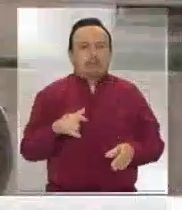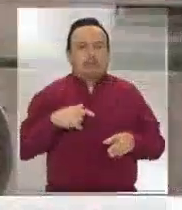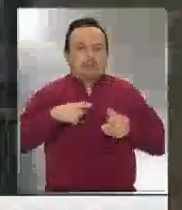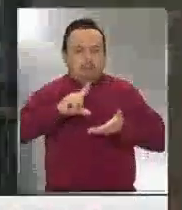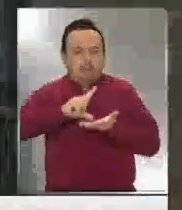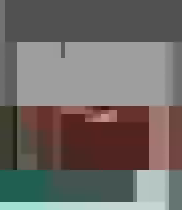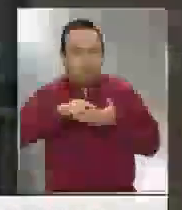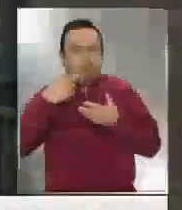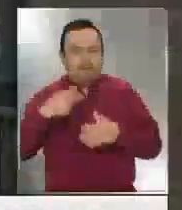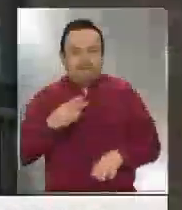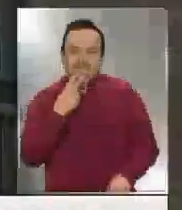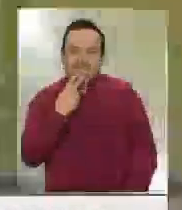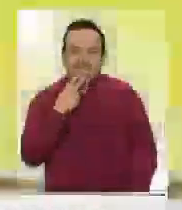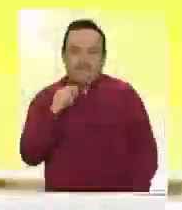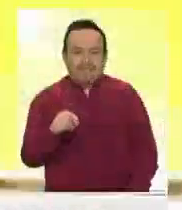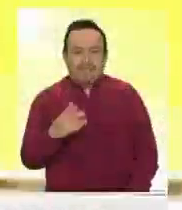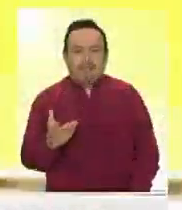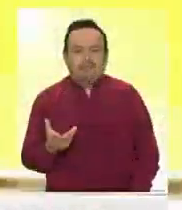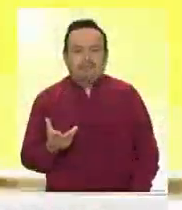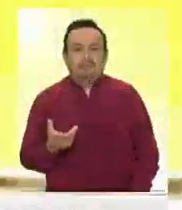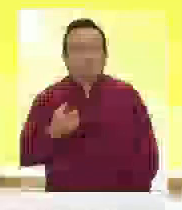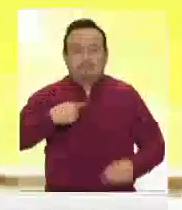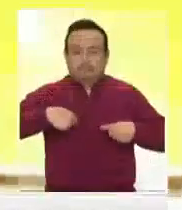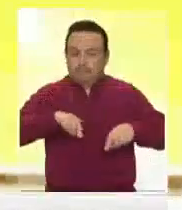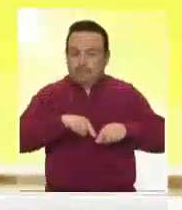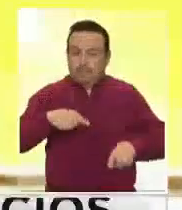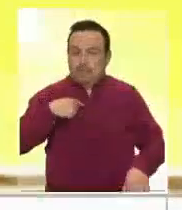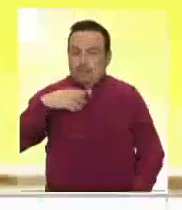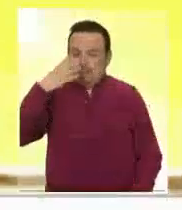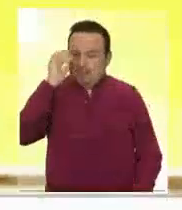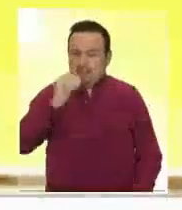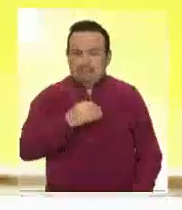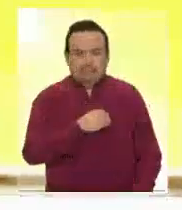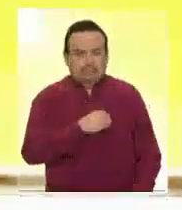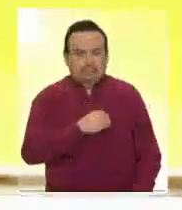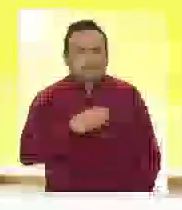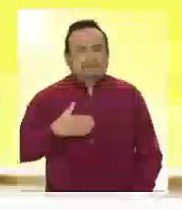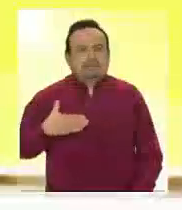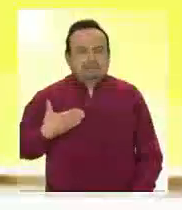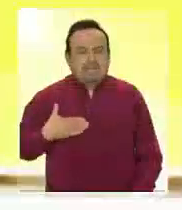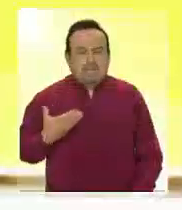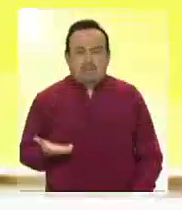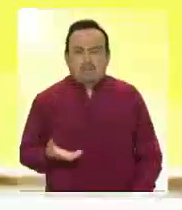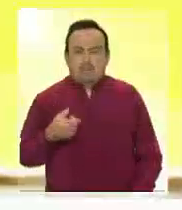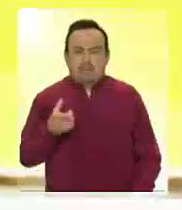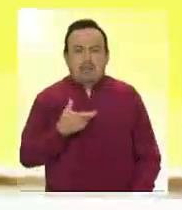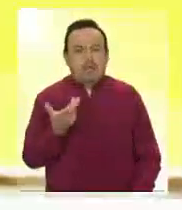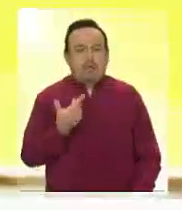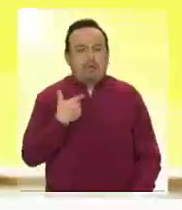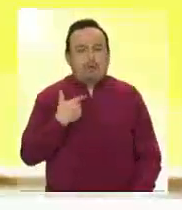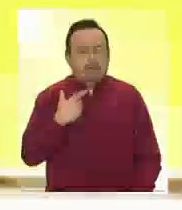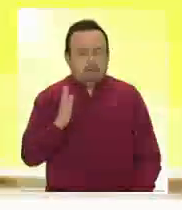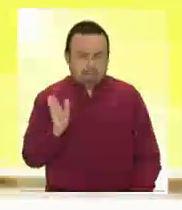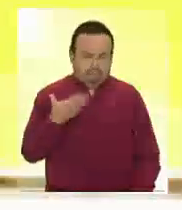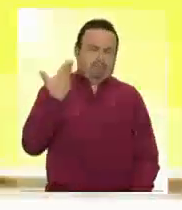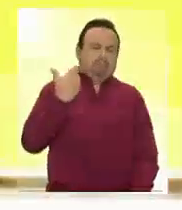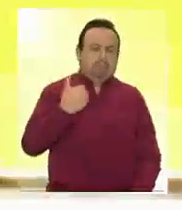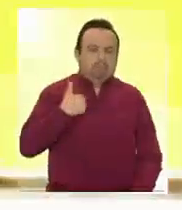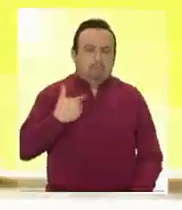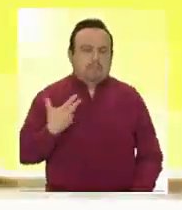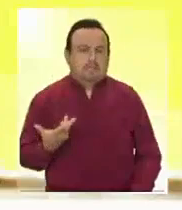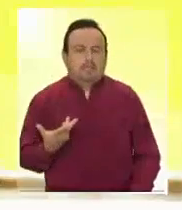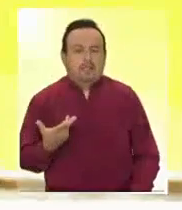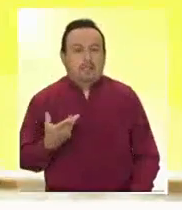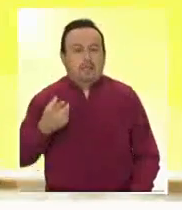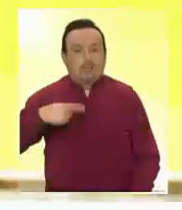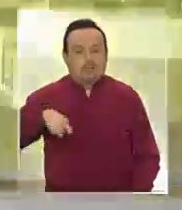de condominios y edificios. Nosotros creemos que es sumamente lamentable porque creemos que es un cachetazo, es un portazo al esfuerzo que está